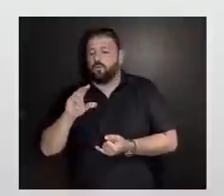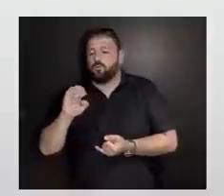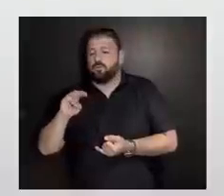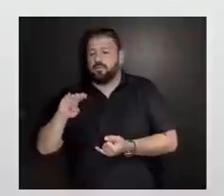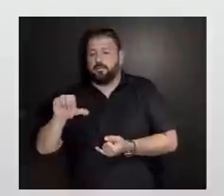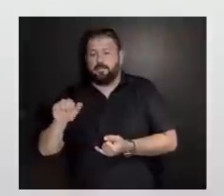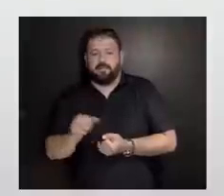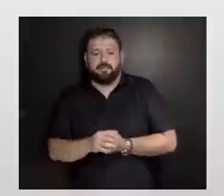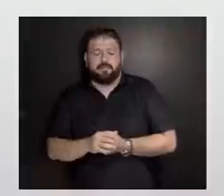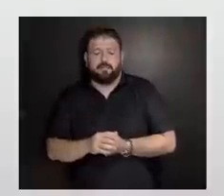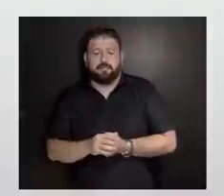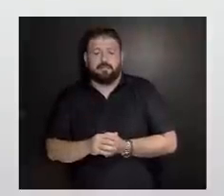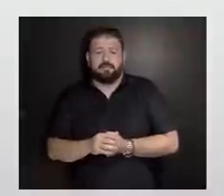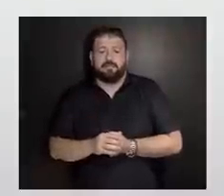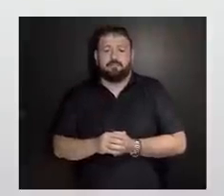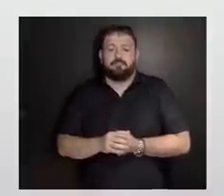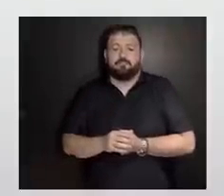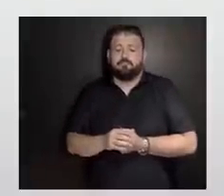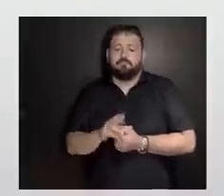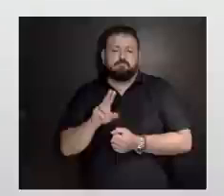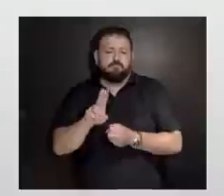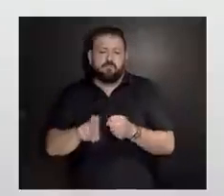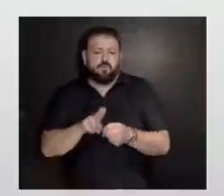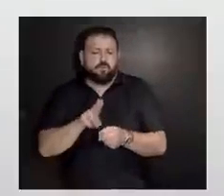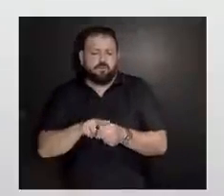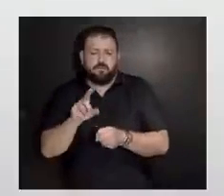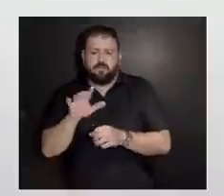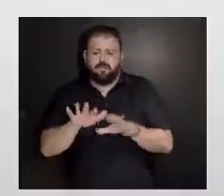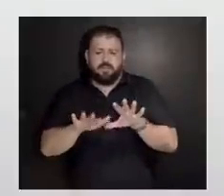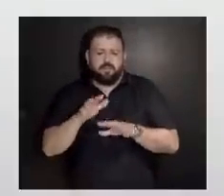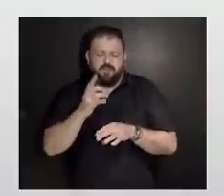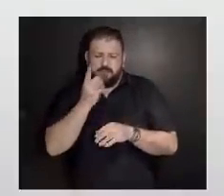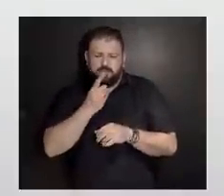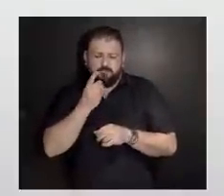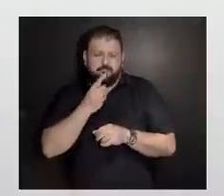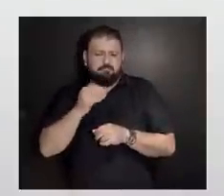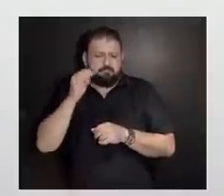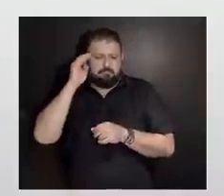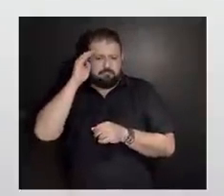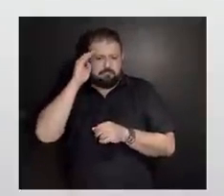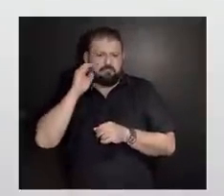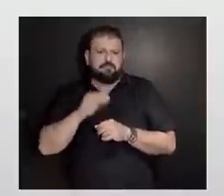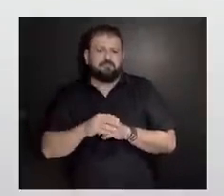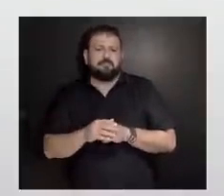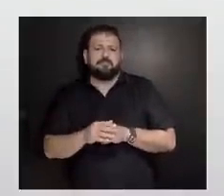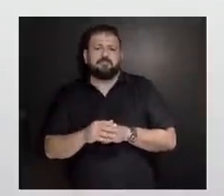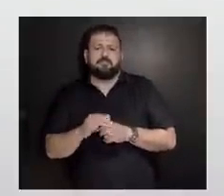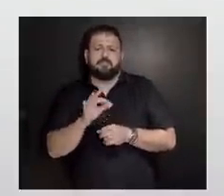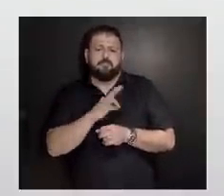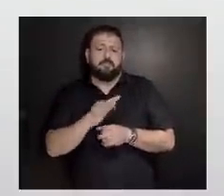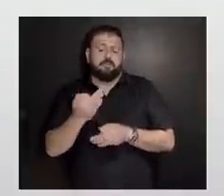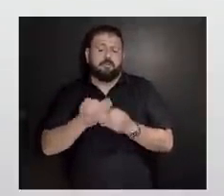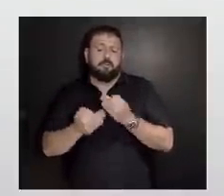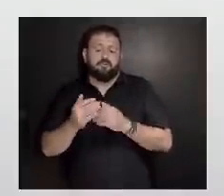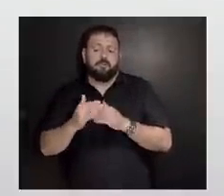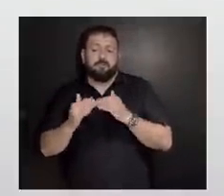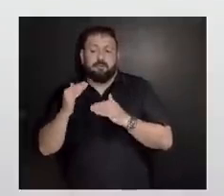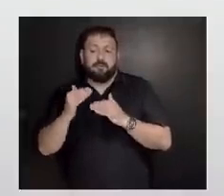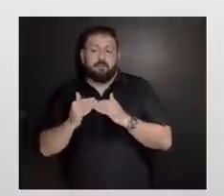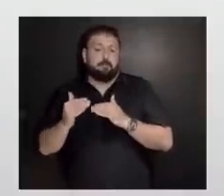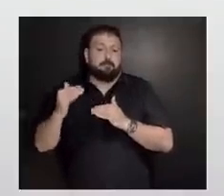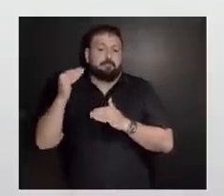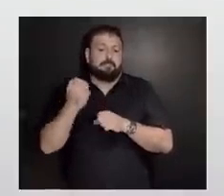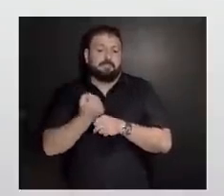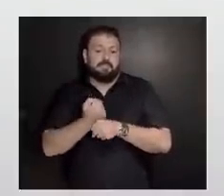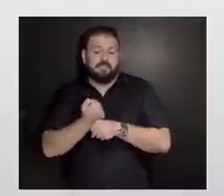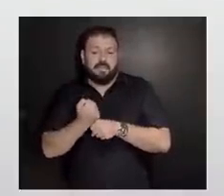caso contrario. Normalmente la diabetes a veces la pensamos como mucho en que la glucosa está elevada en sangre.